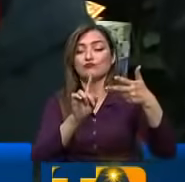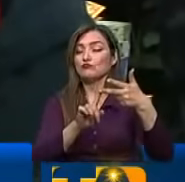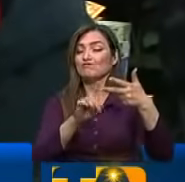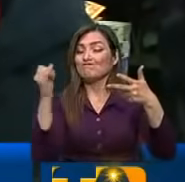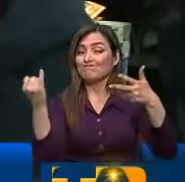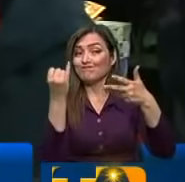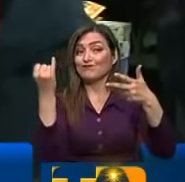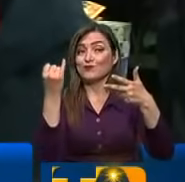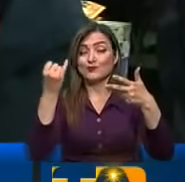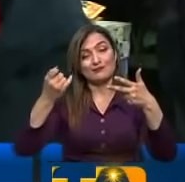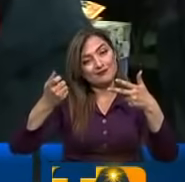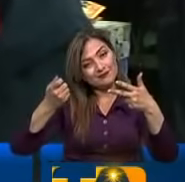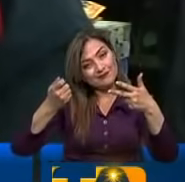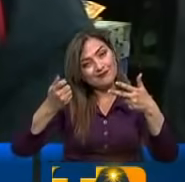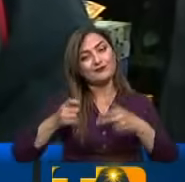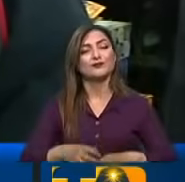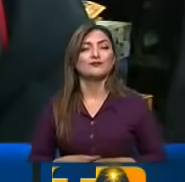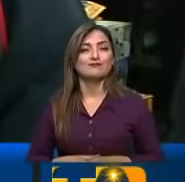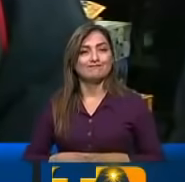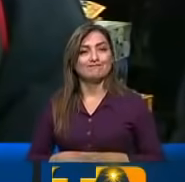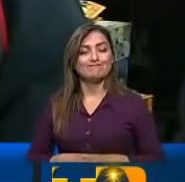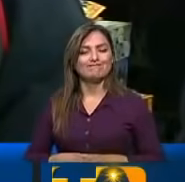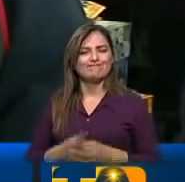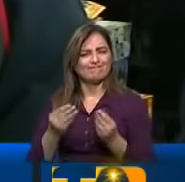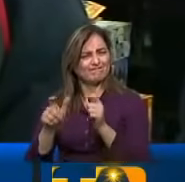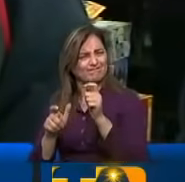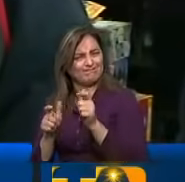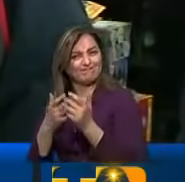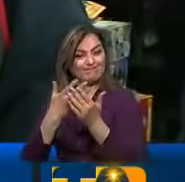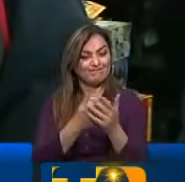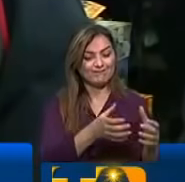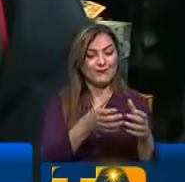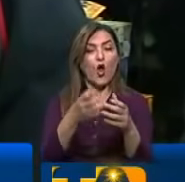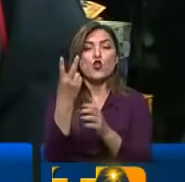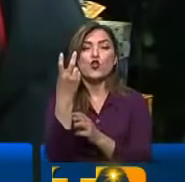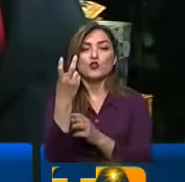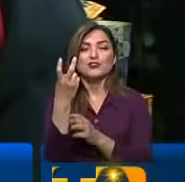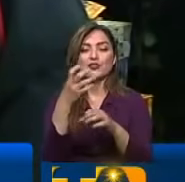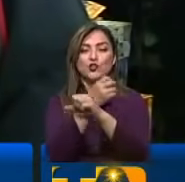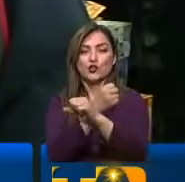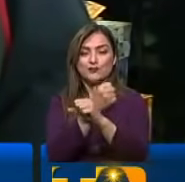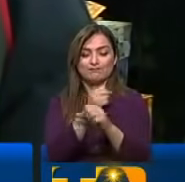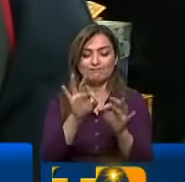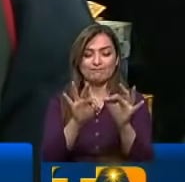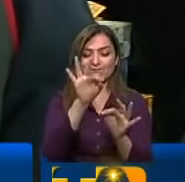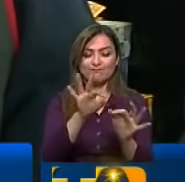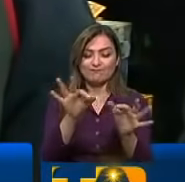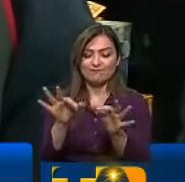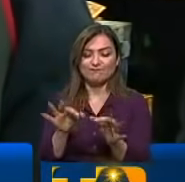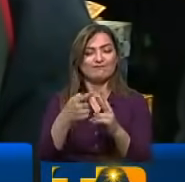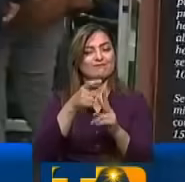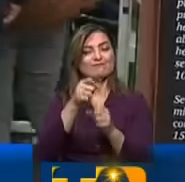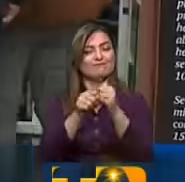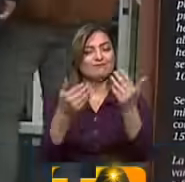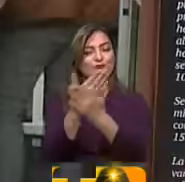velita verde para el dinero. Muchísimas personas les gusta poner a las 12 de la noche para así empezar el